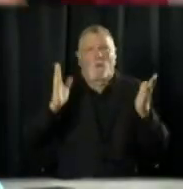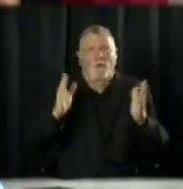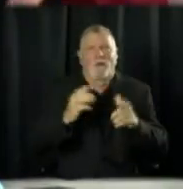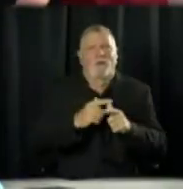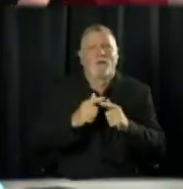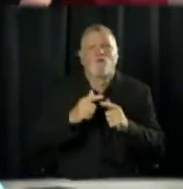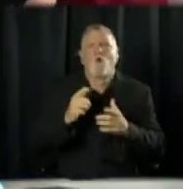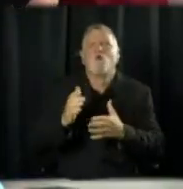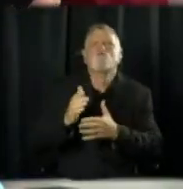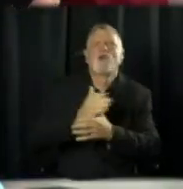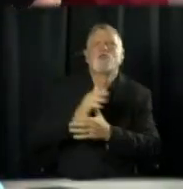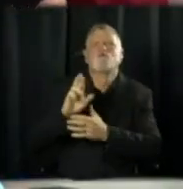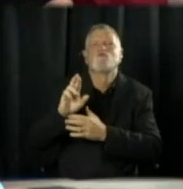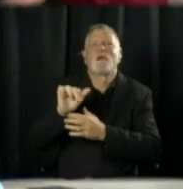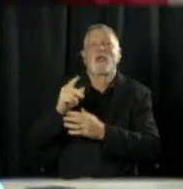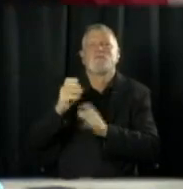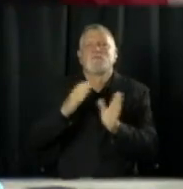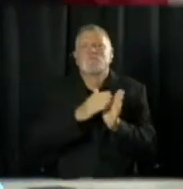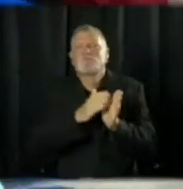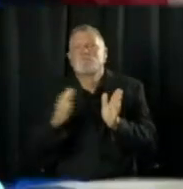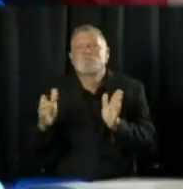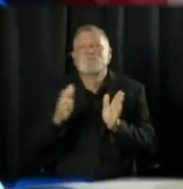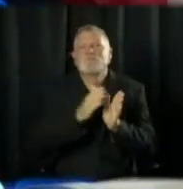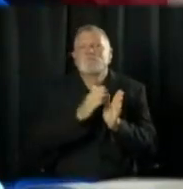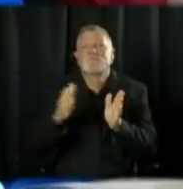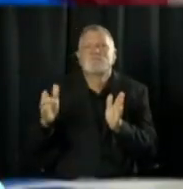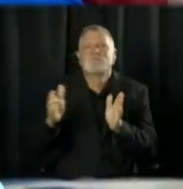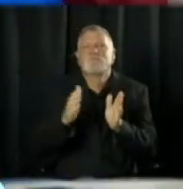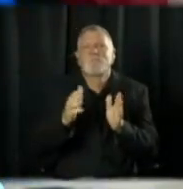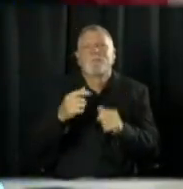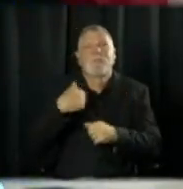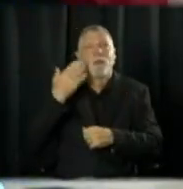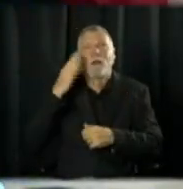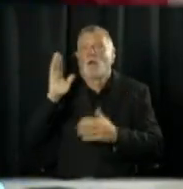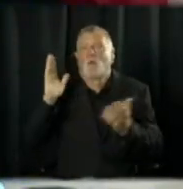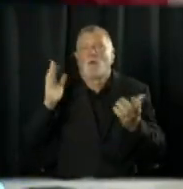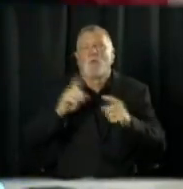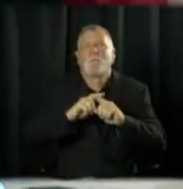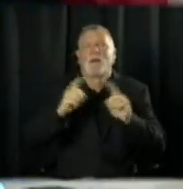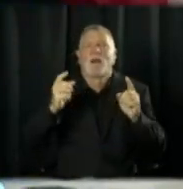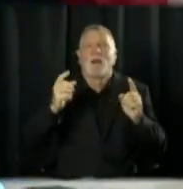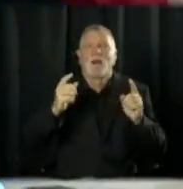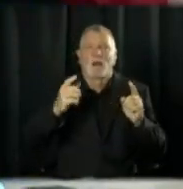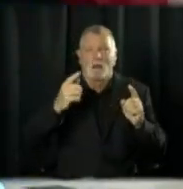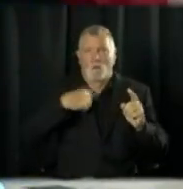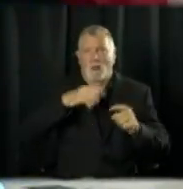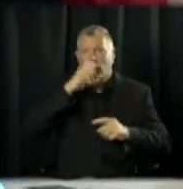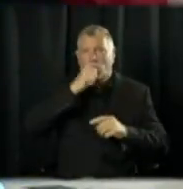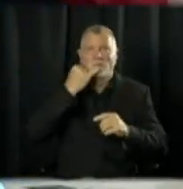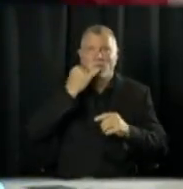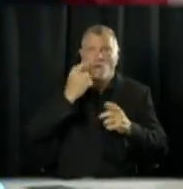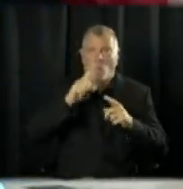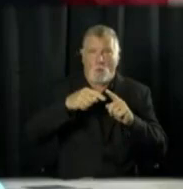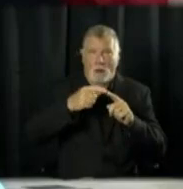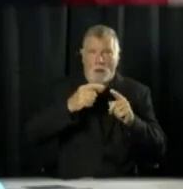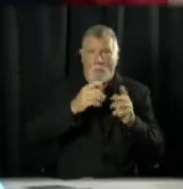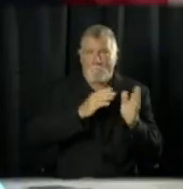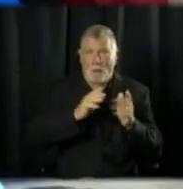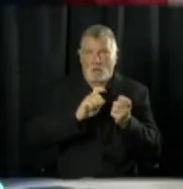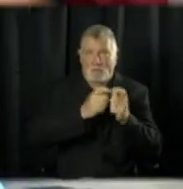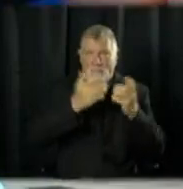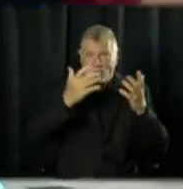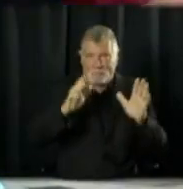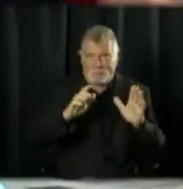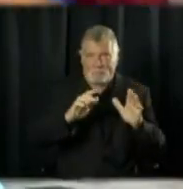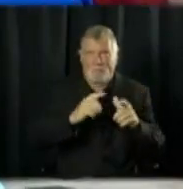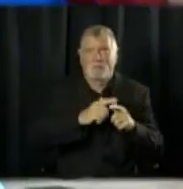cuánto van a ser. Les mostramos rangos porque no sabemos cuál va a ser la respuesta final. No tengo una predicción para ustedes. Pero presumo que para el plan de